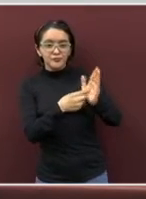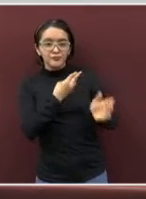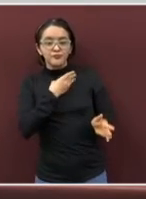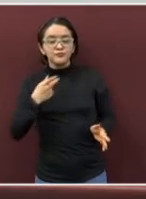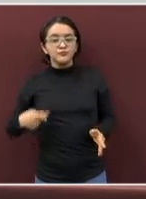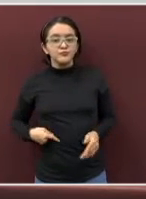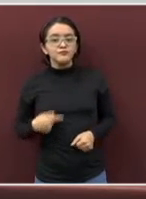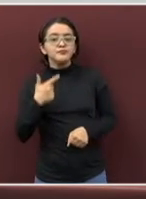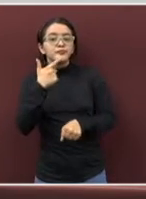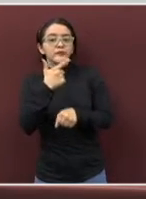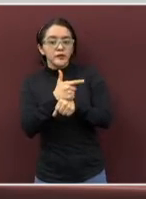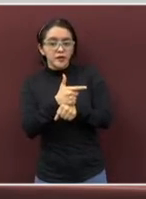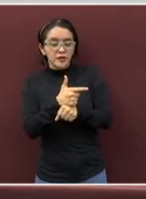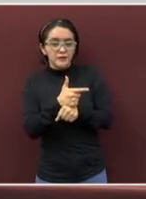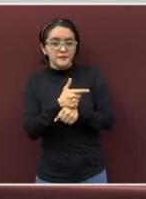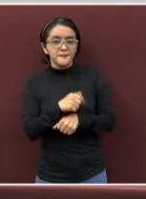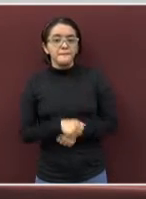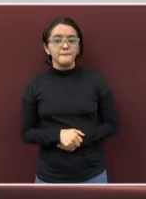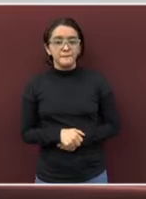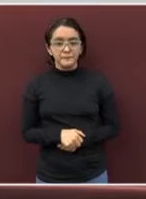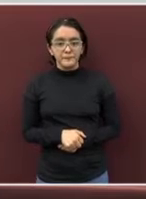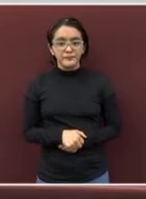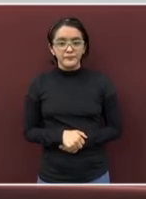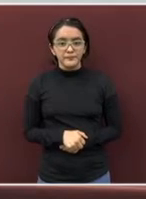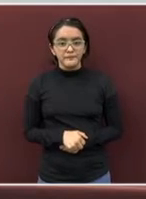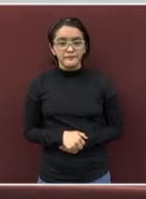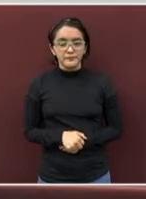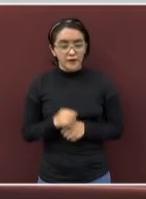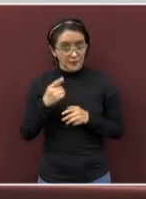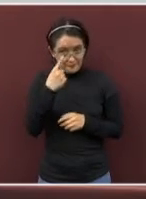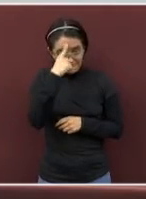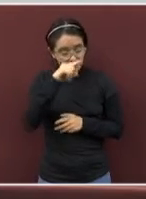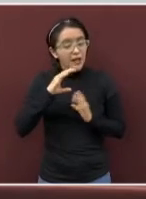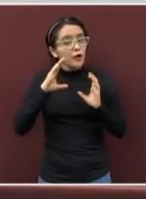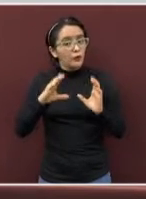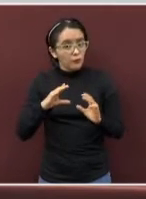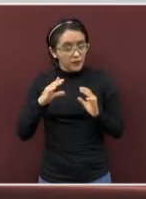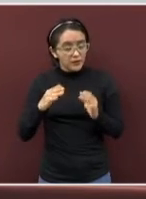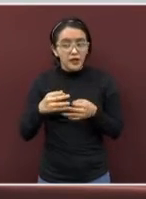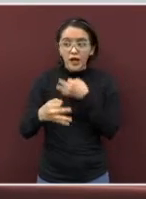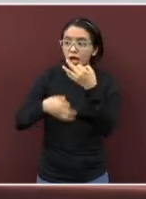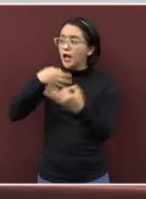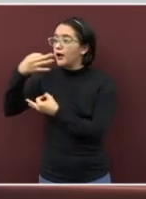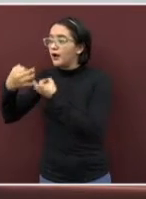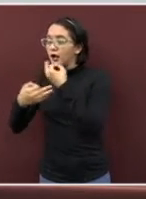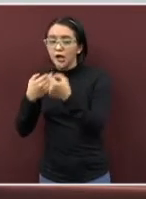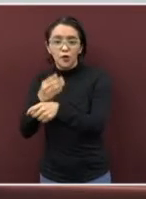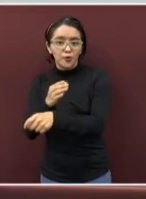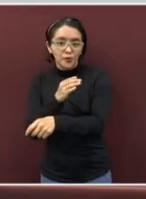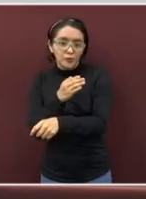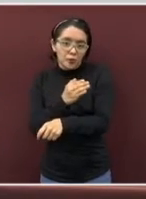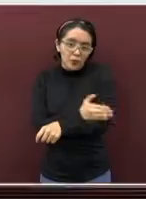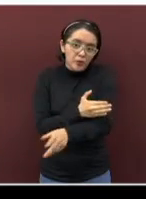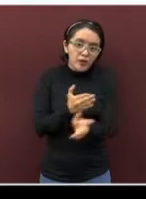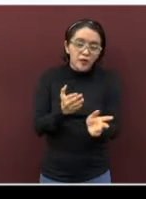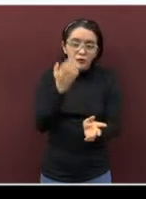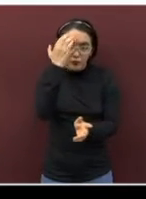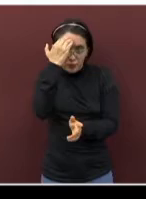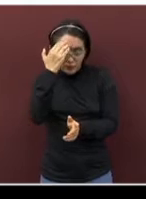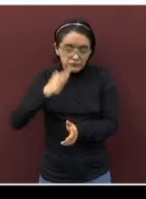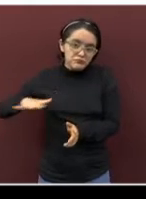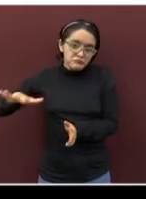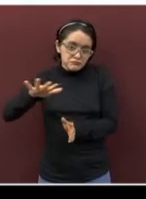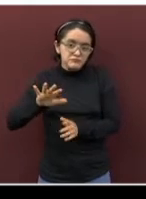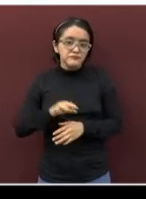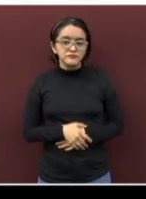actuales para que tomen sus precauciones y difundan la información fíjense el municipio